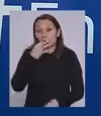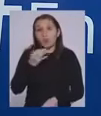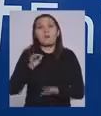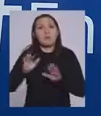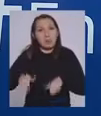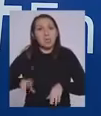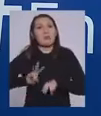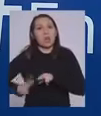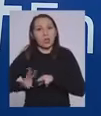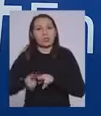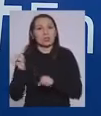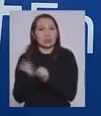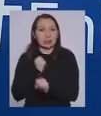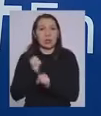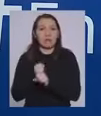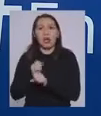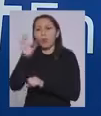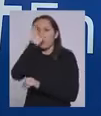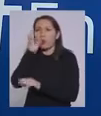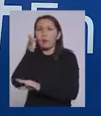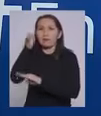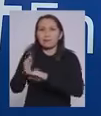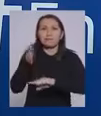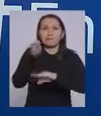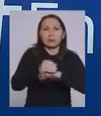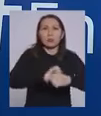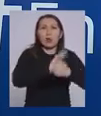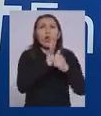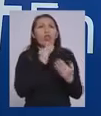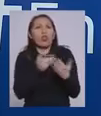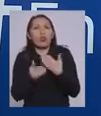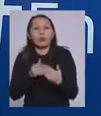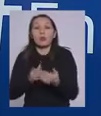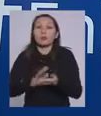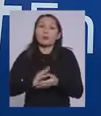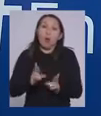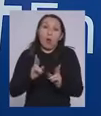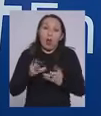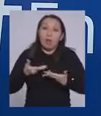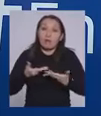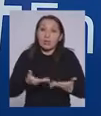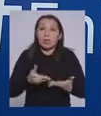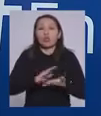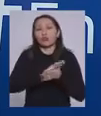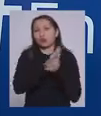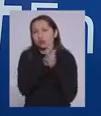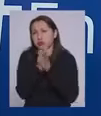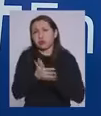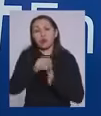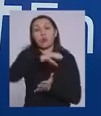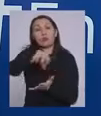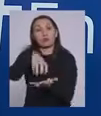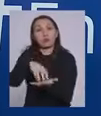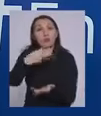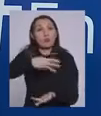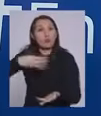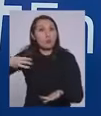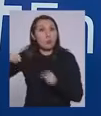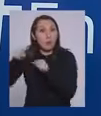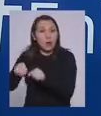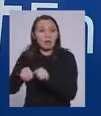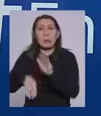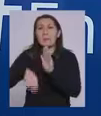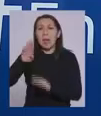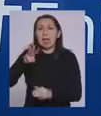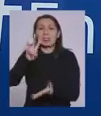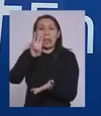están realizando su trabajo. Y aquí la invitación es que todos los municipios, principalmente los de la región metropolitana, que es donde se